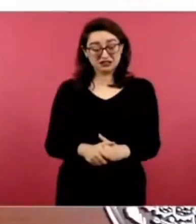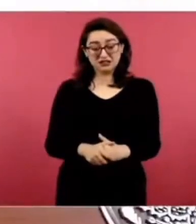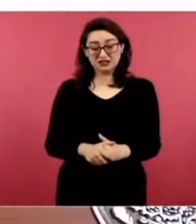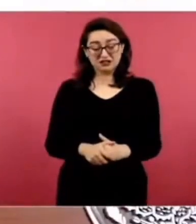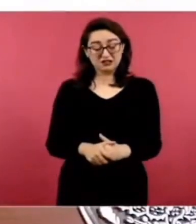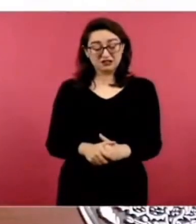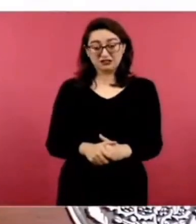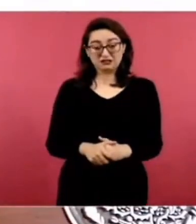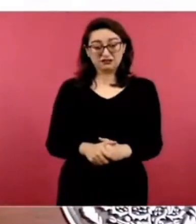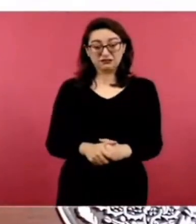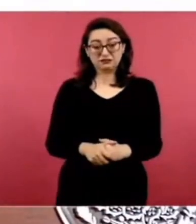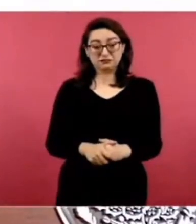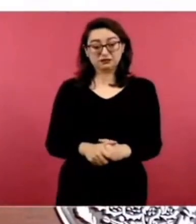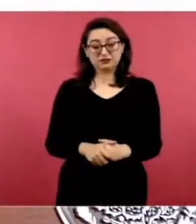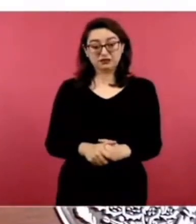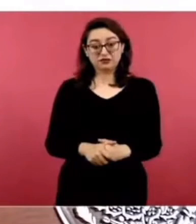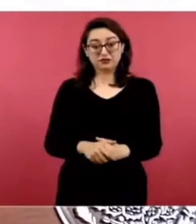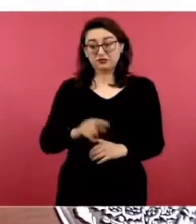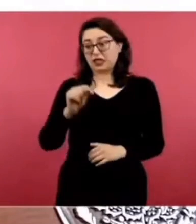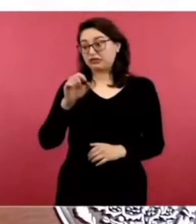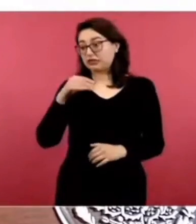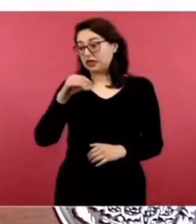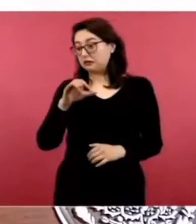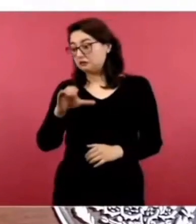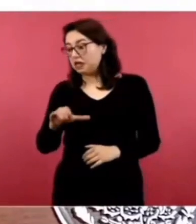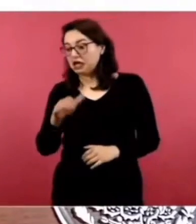que por el tratado.